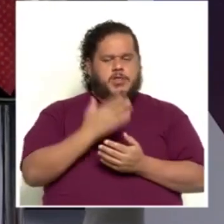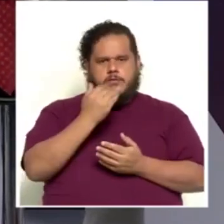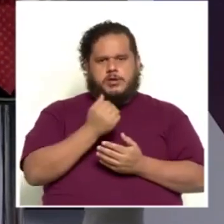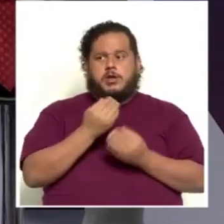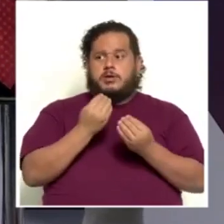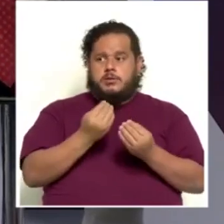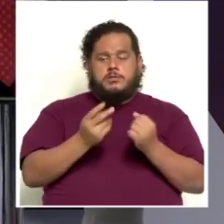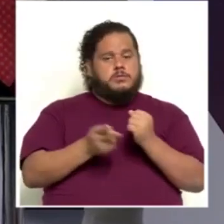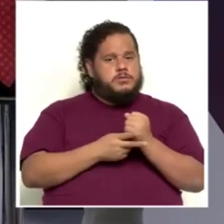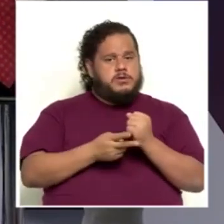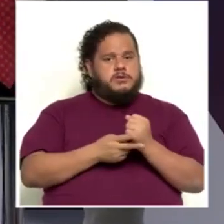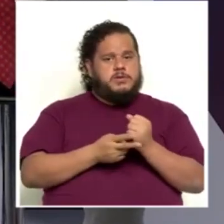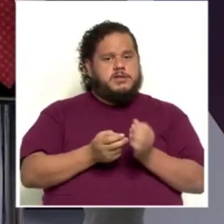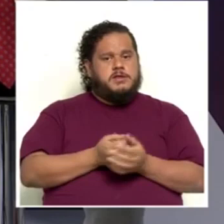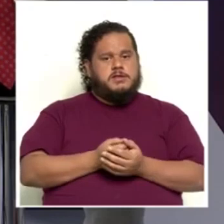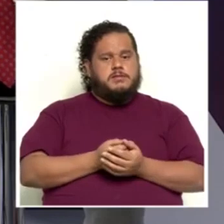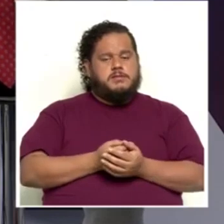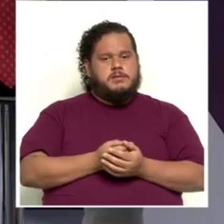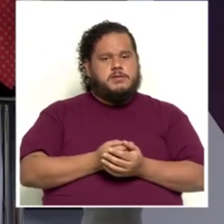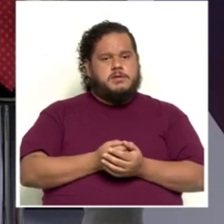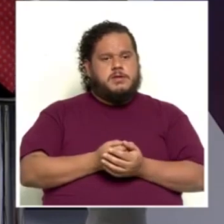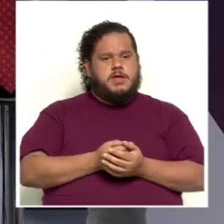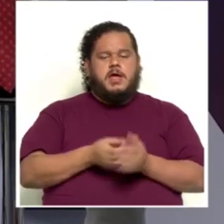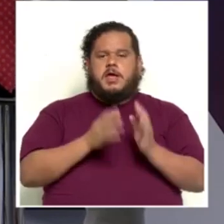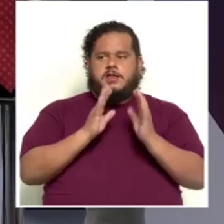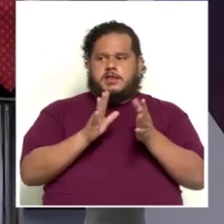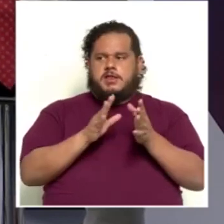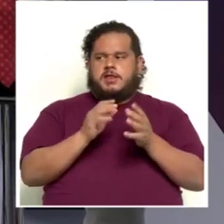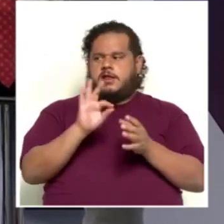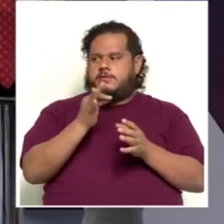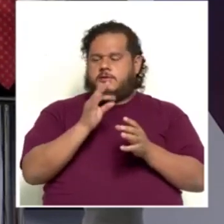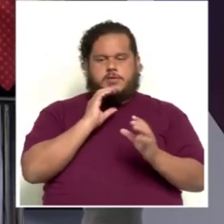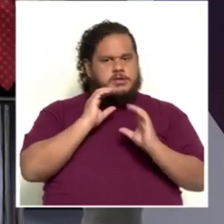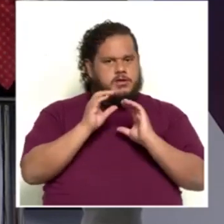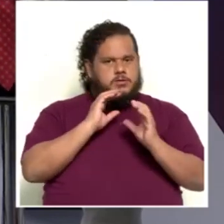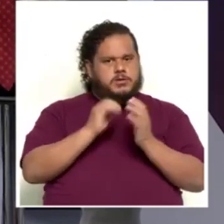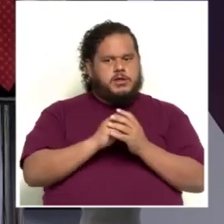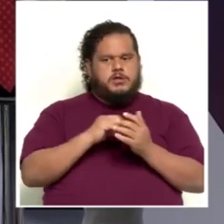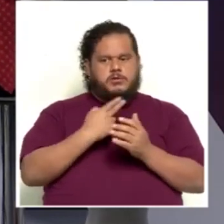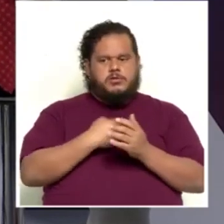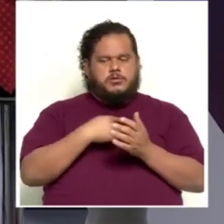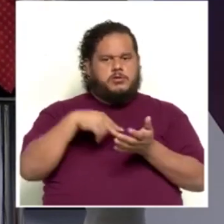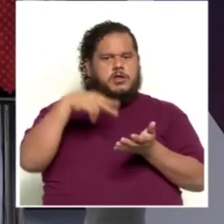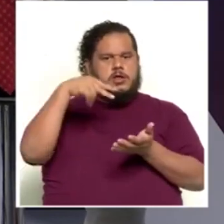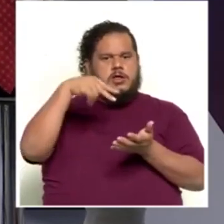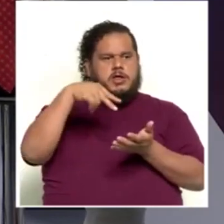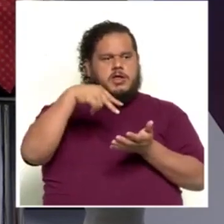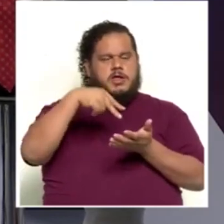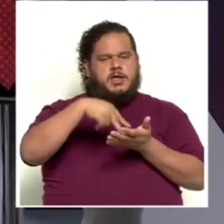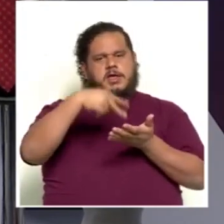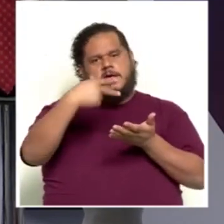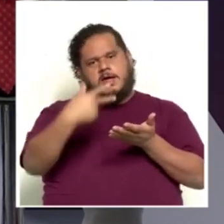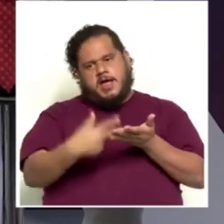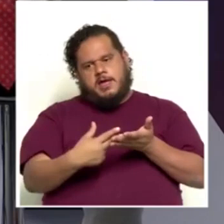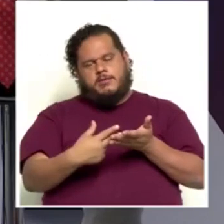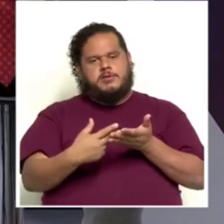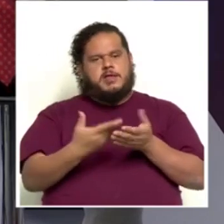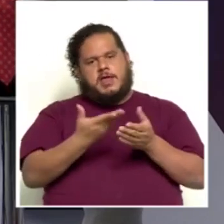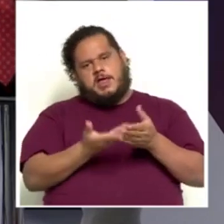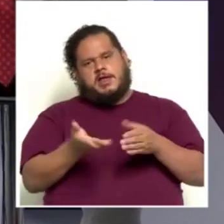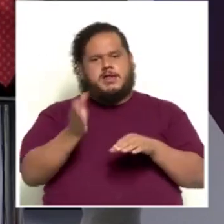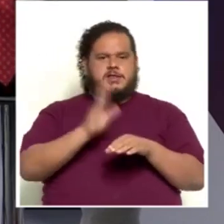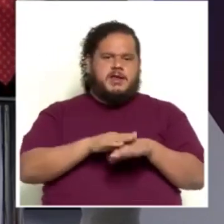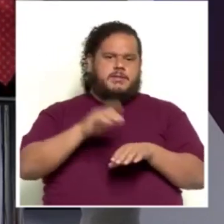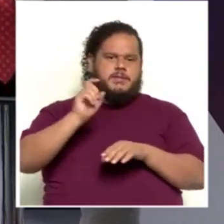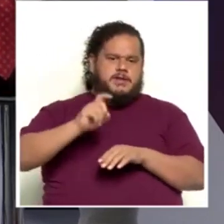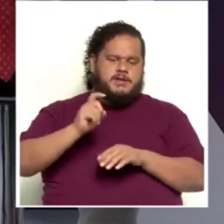muchas veces desde los medios de comunicación caemos en la trampa, en la necesidad de